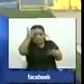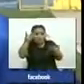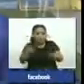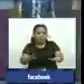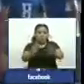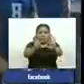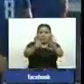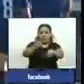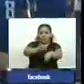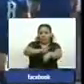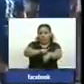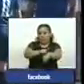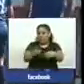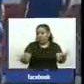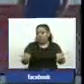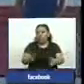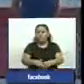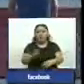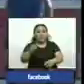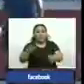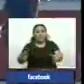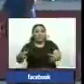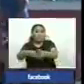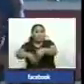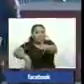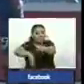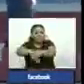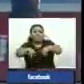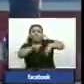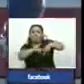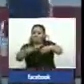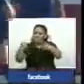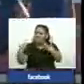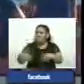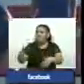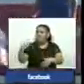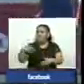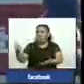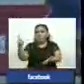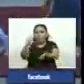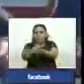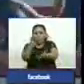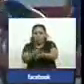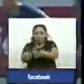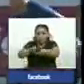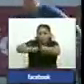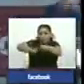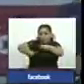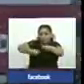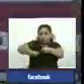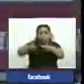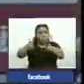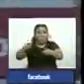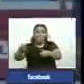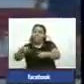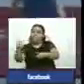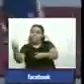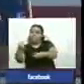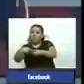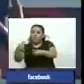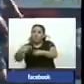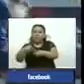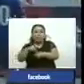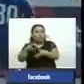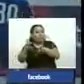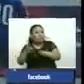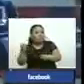90 minutos. En frente un elefante con escuela, con fútbol, goles, equilibrio y con rodaje internacional. Pero no